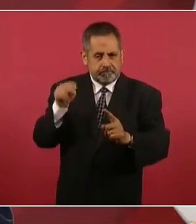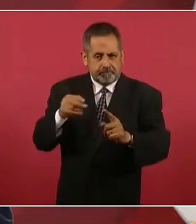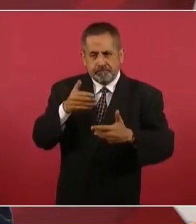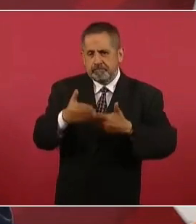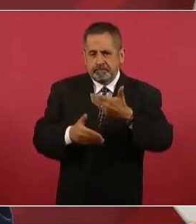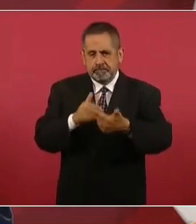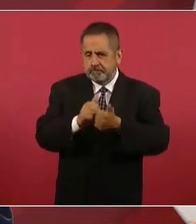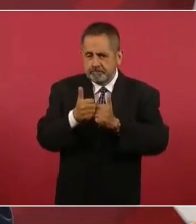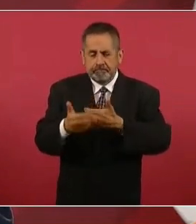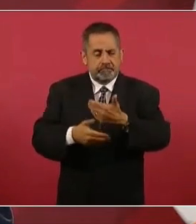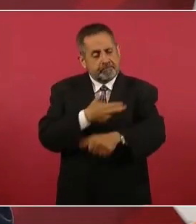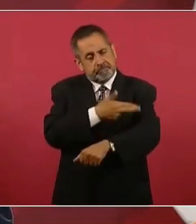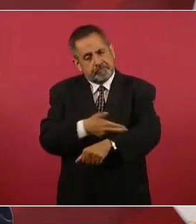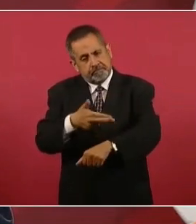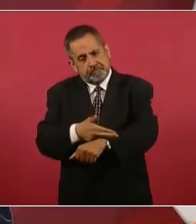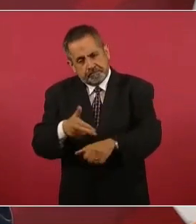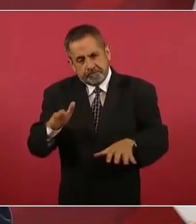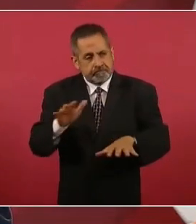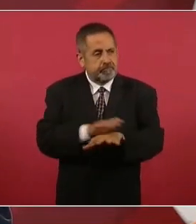proceso.